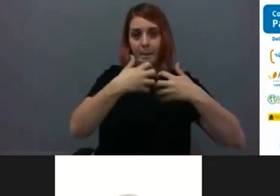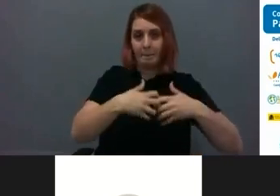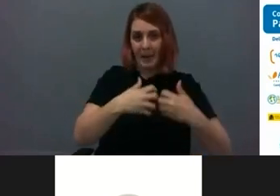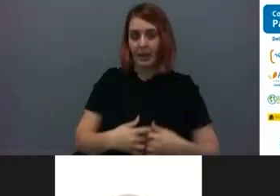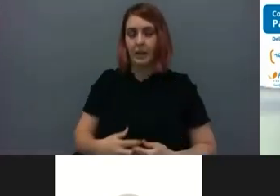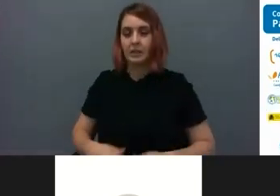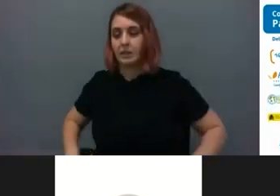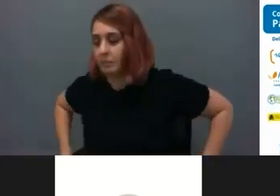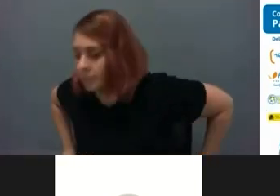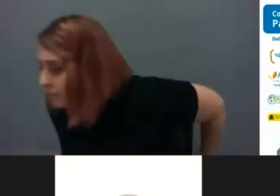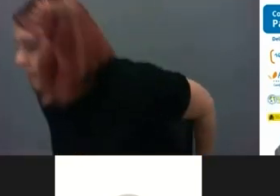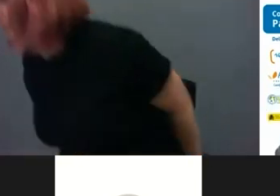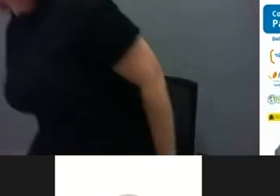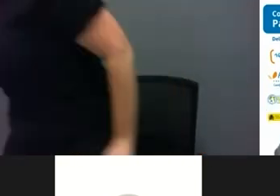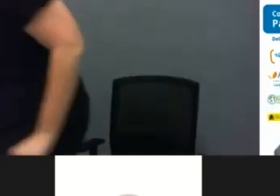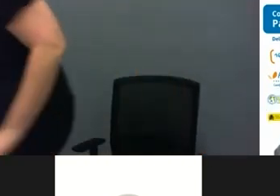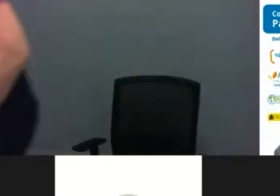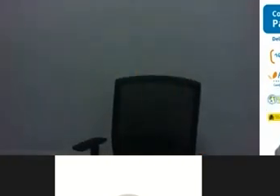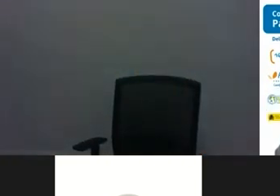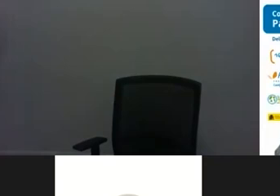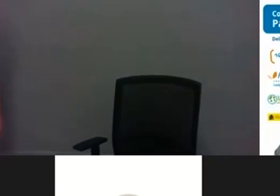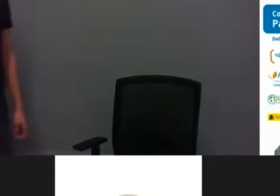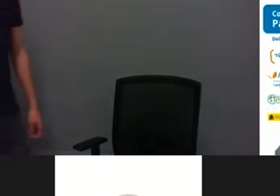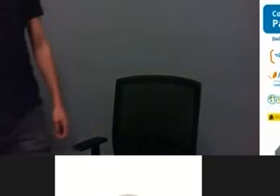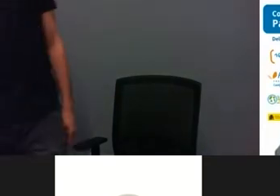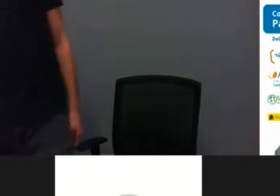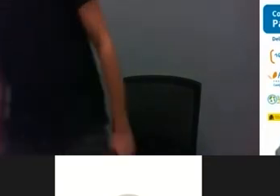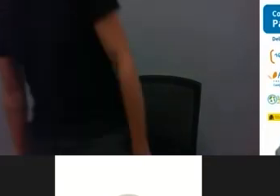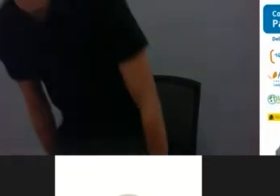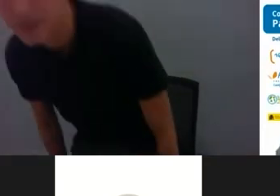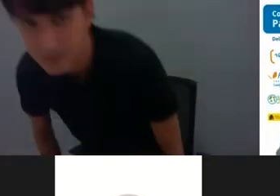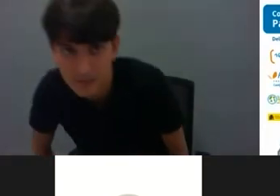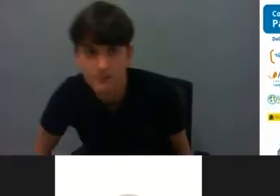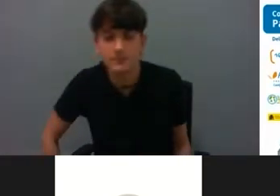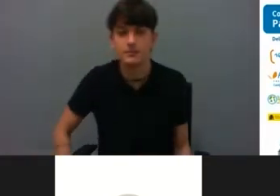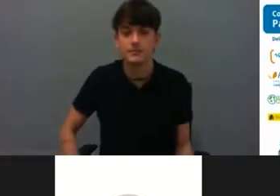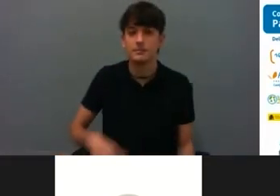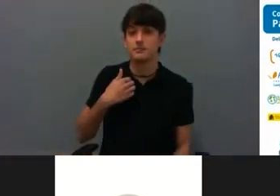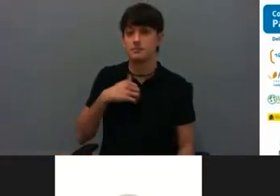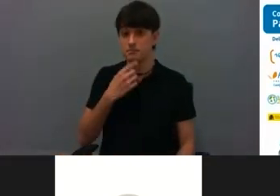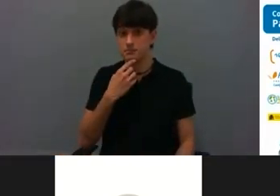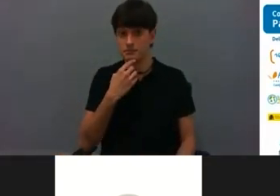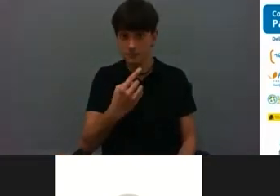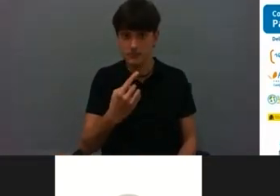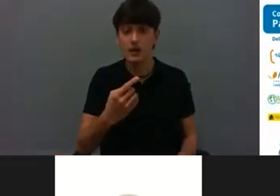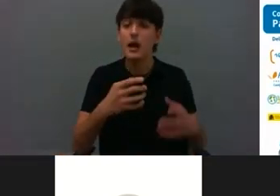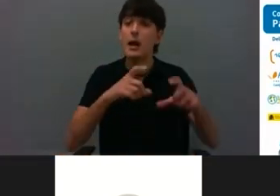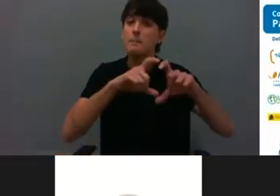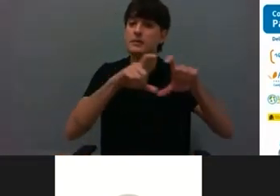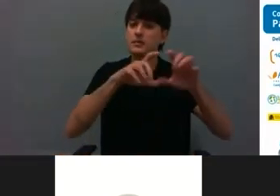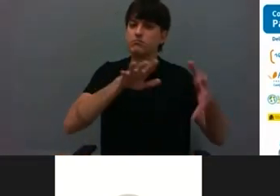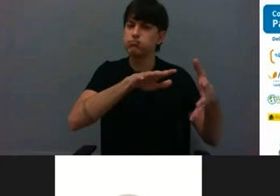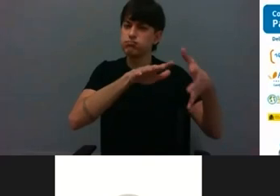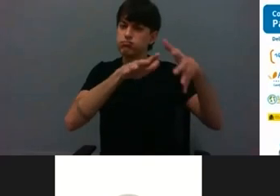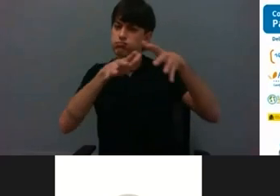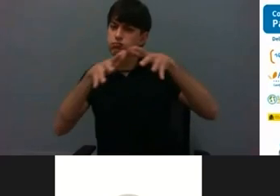trabajadoras. Dicho esto, tenemos que tener claro que las empresas se van a robotizar en la medida que puedan y eso nos va a